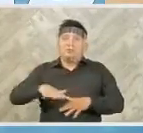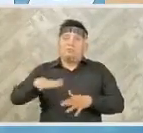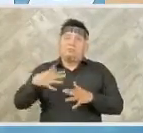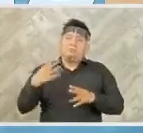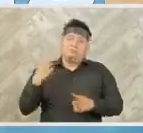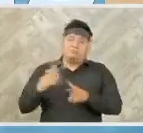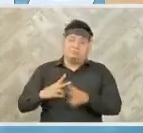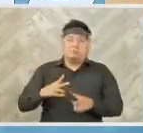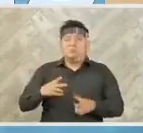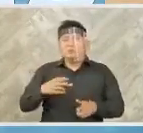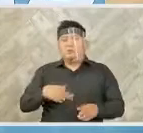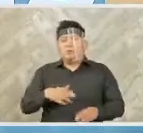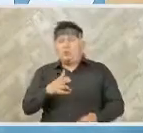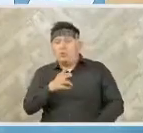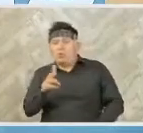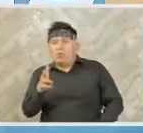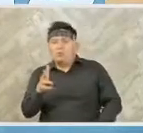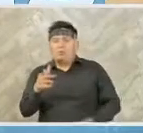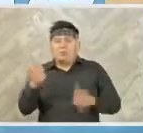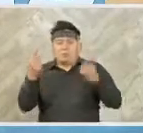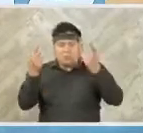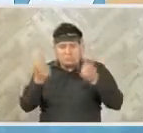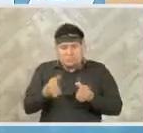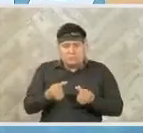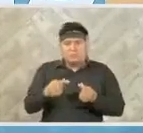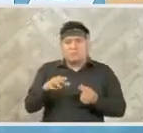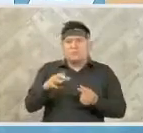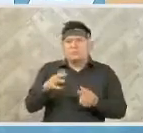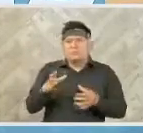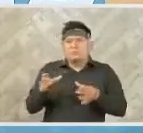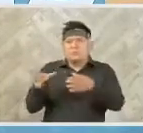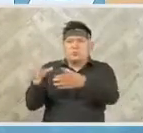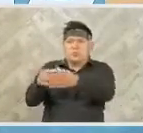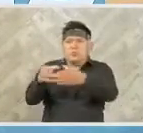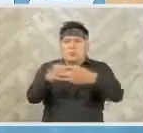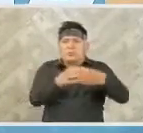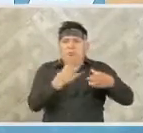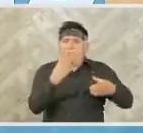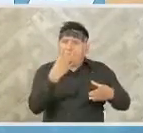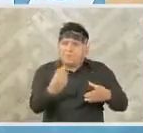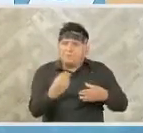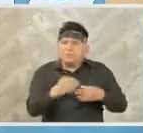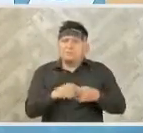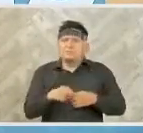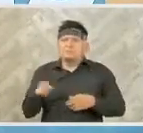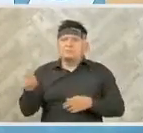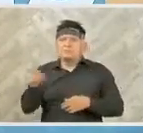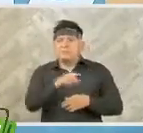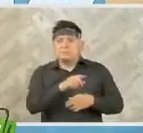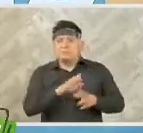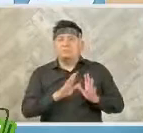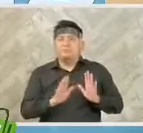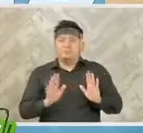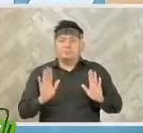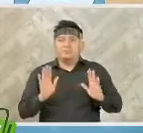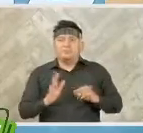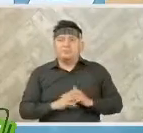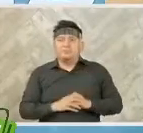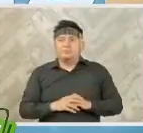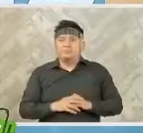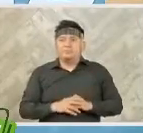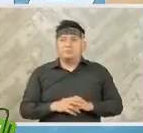asimismo todo lo relacionado con el inventario de estructuras criminales, estas para poder atacar directamente a las estructuras, dichas